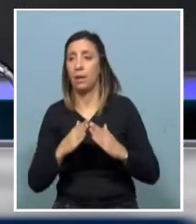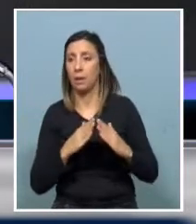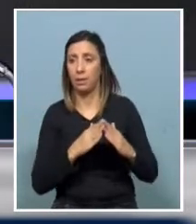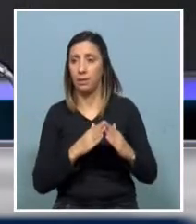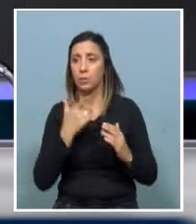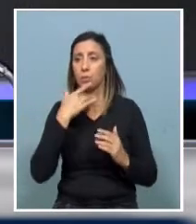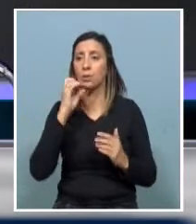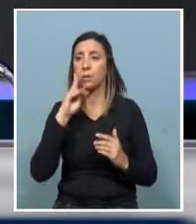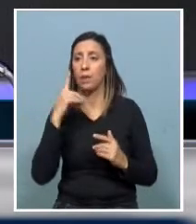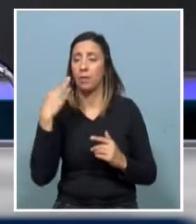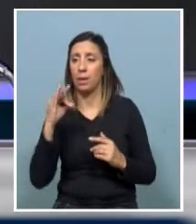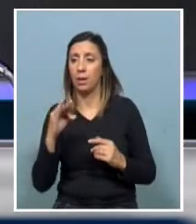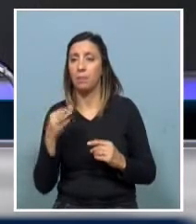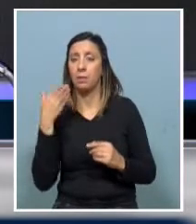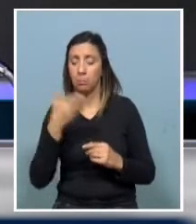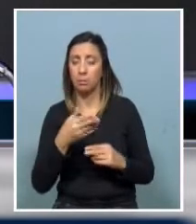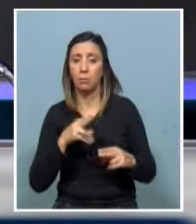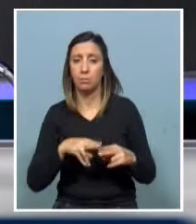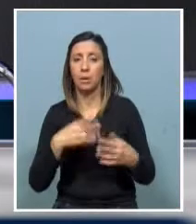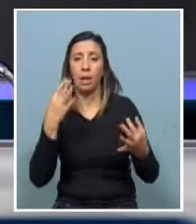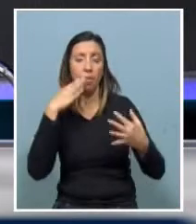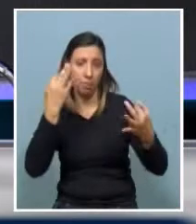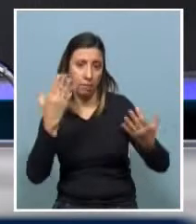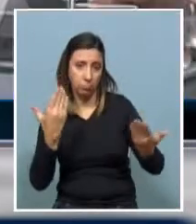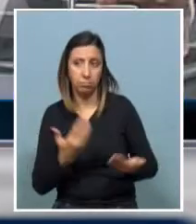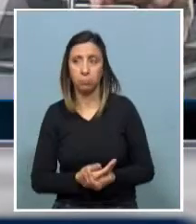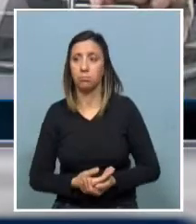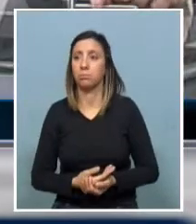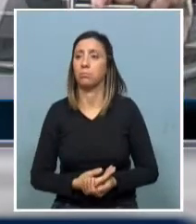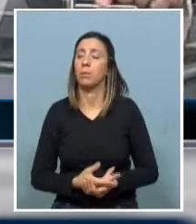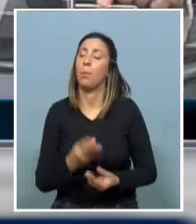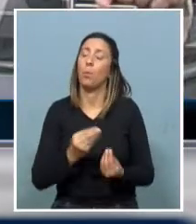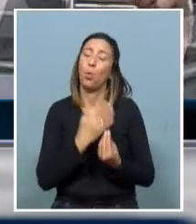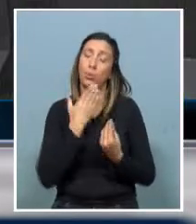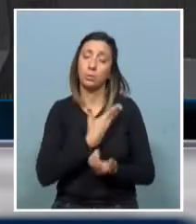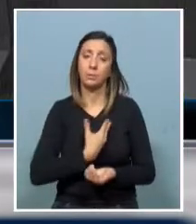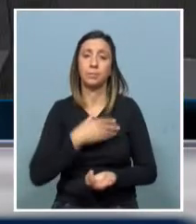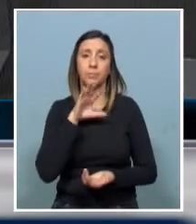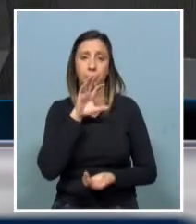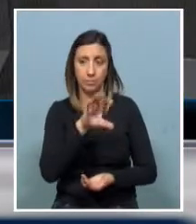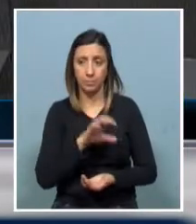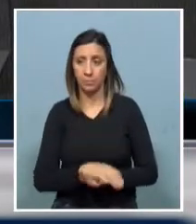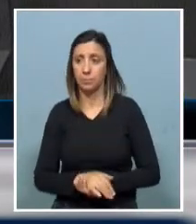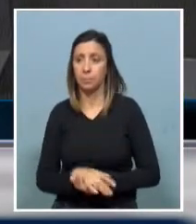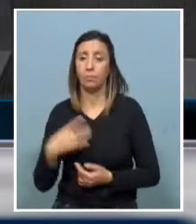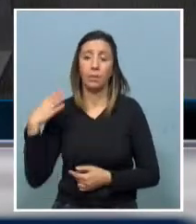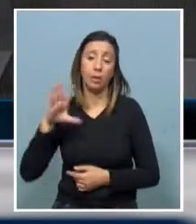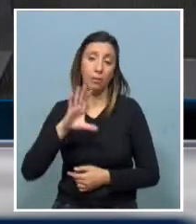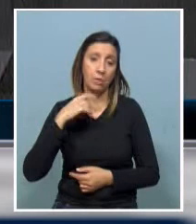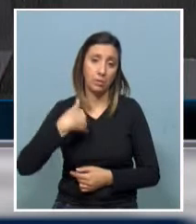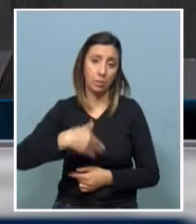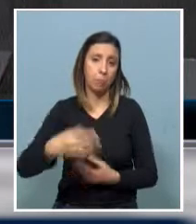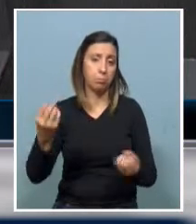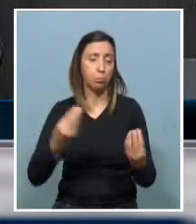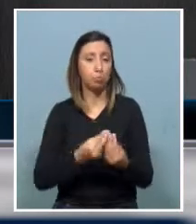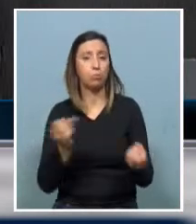obras de solidaridad tienen que tener una intervención para ser realmente dignas. Así que nada, muy agradecido, gobernador, y lo que viene por San Luis sin duda que